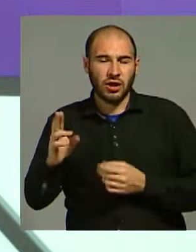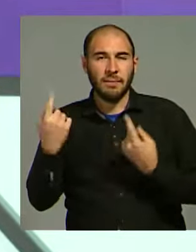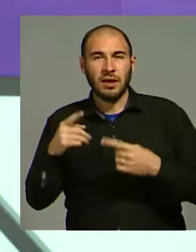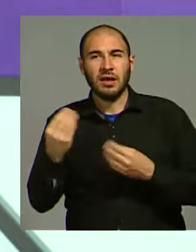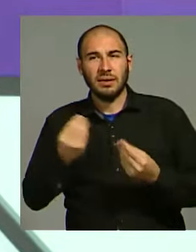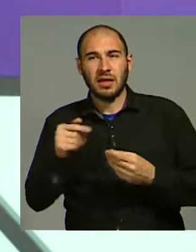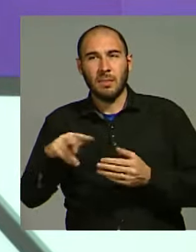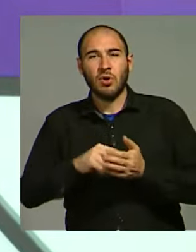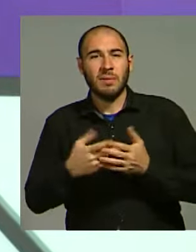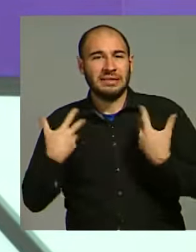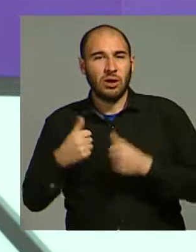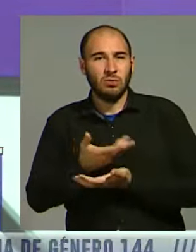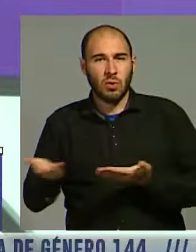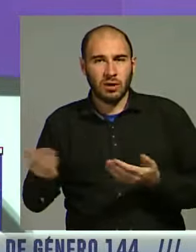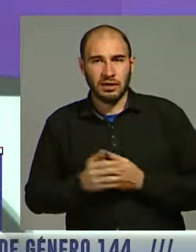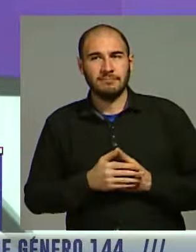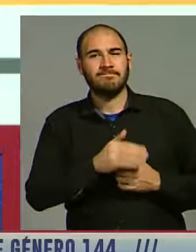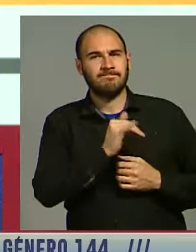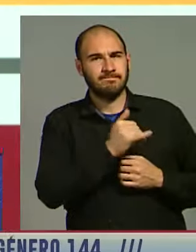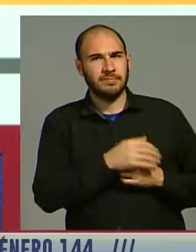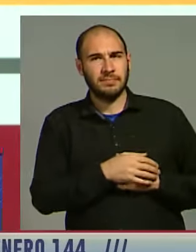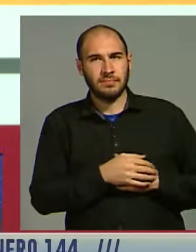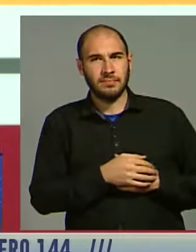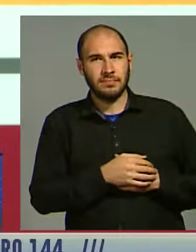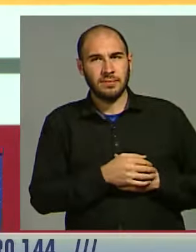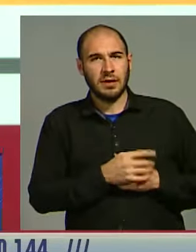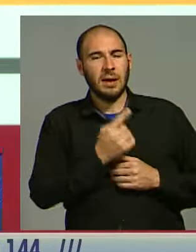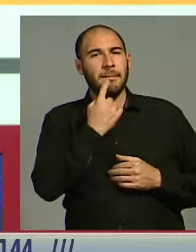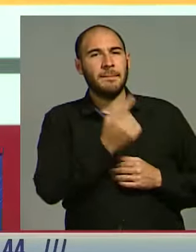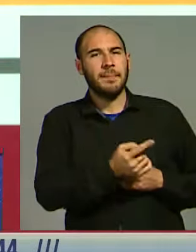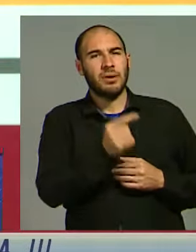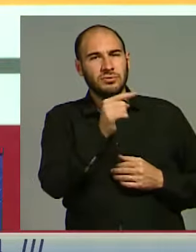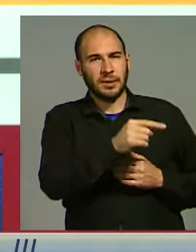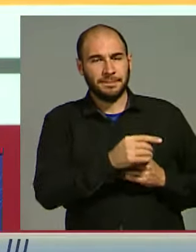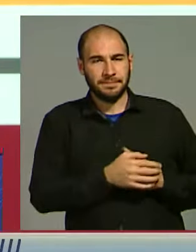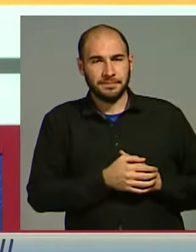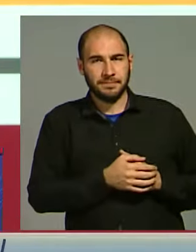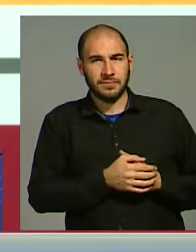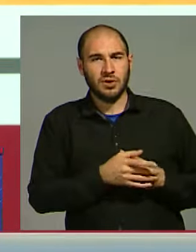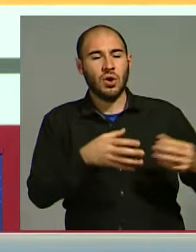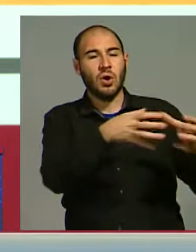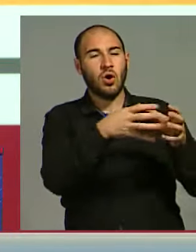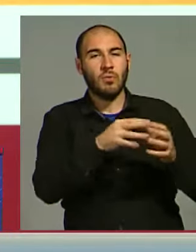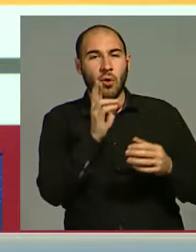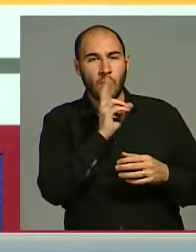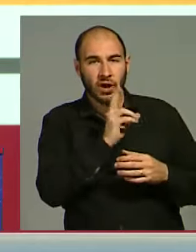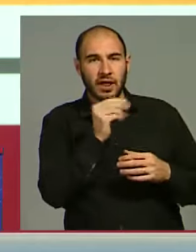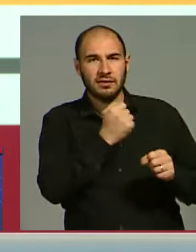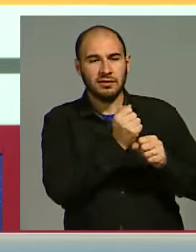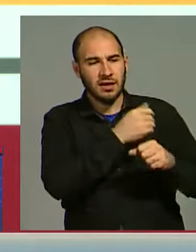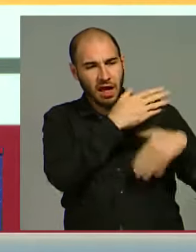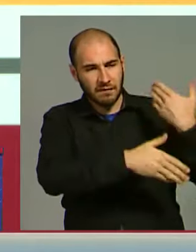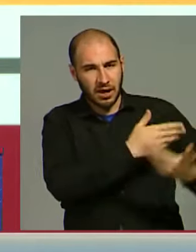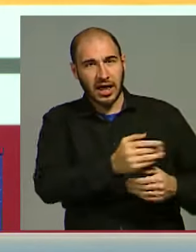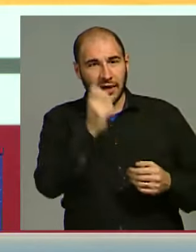realidad es que es un problema de salud pública. Exactamente. Cecilia, se habla del tema de las organizaciones de mujeres que vienen trabajando, ya lo